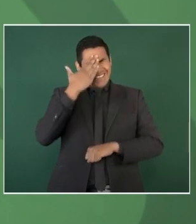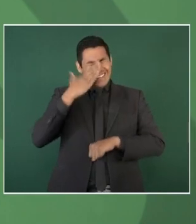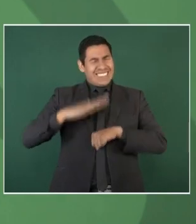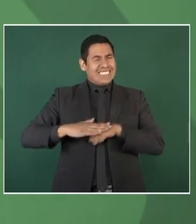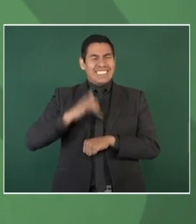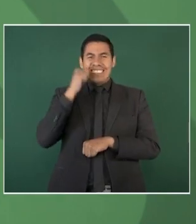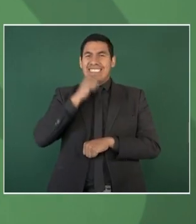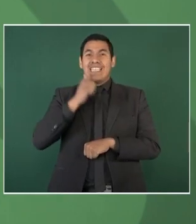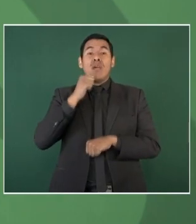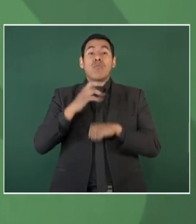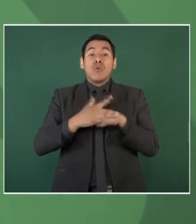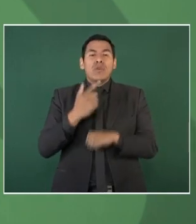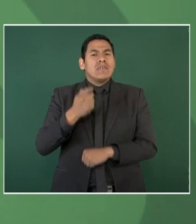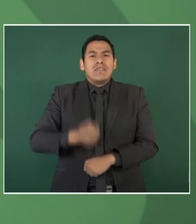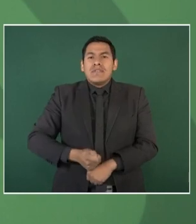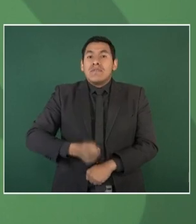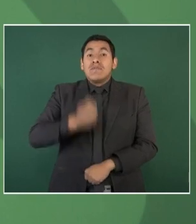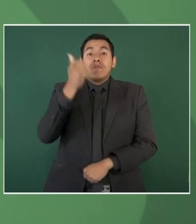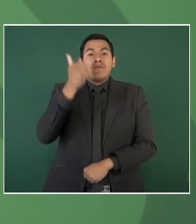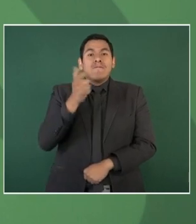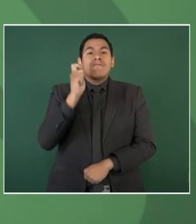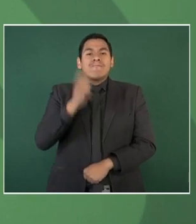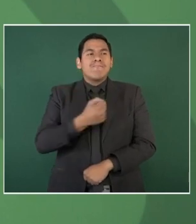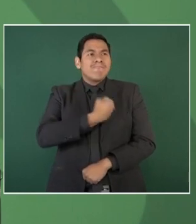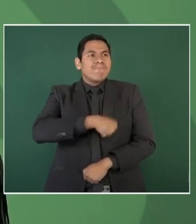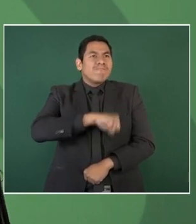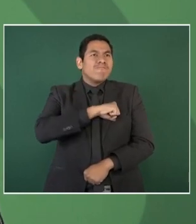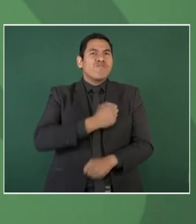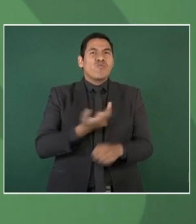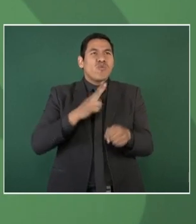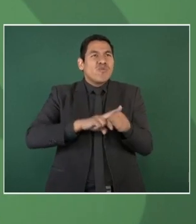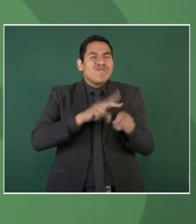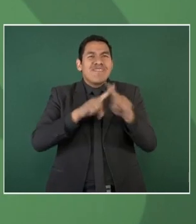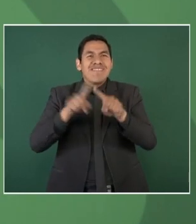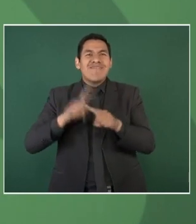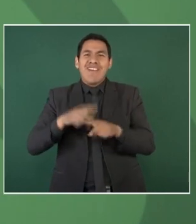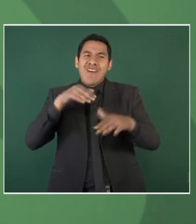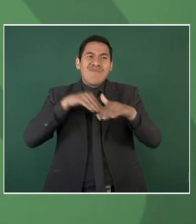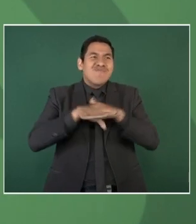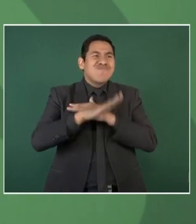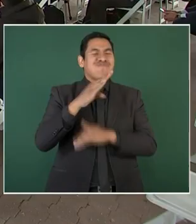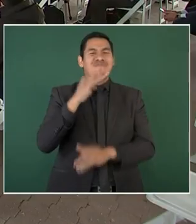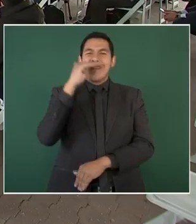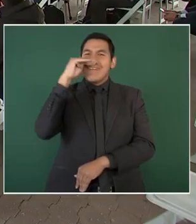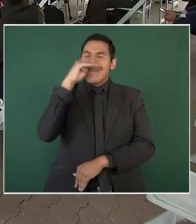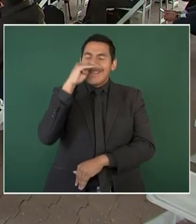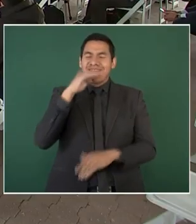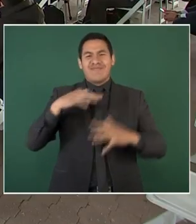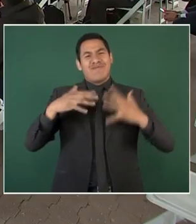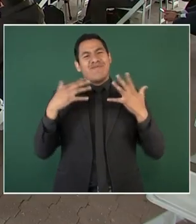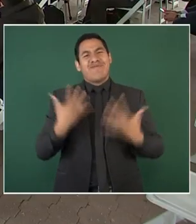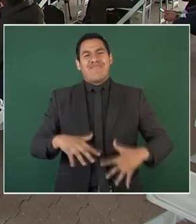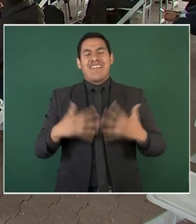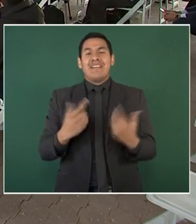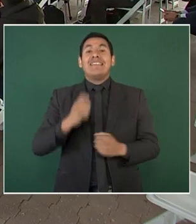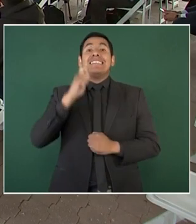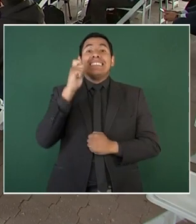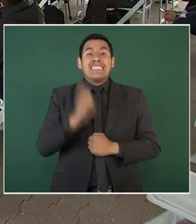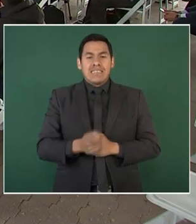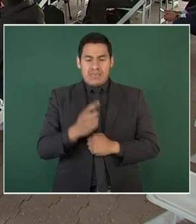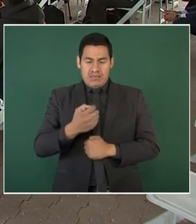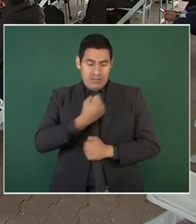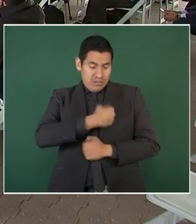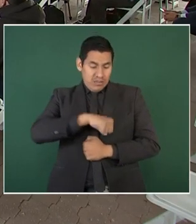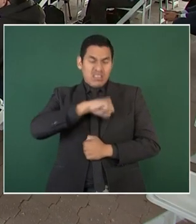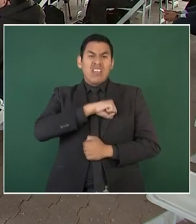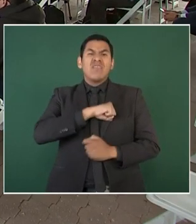vez tienen derecho y acceso pleno a los servicios de salud pública. Este acuerdo significa que el derecho a la salud deja de